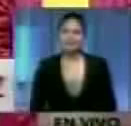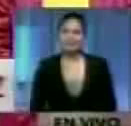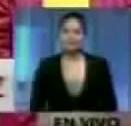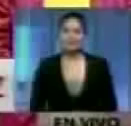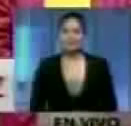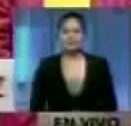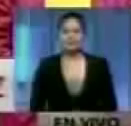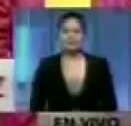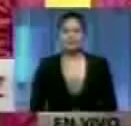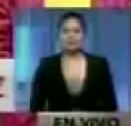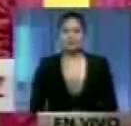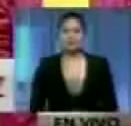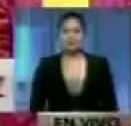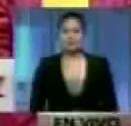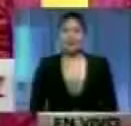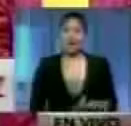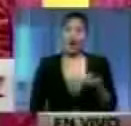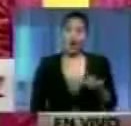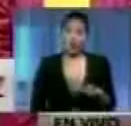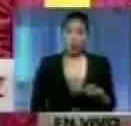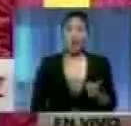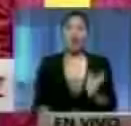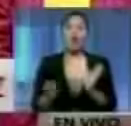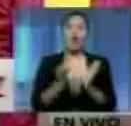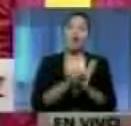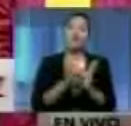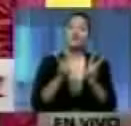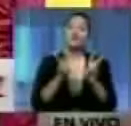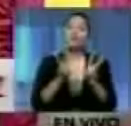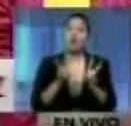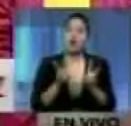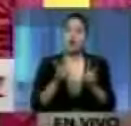Ahora tenemos una nueva consigna